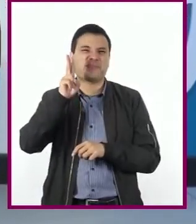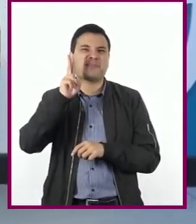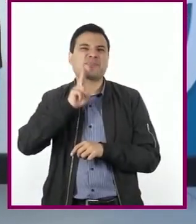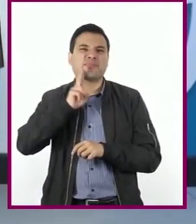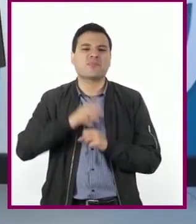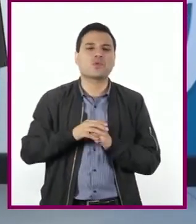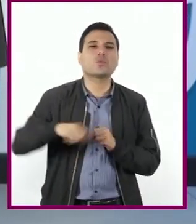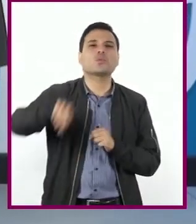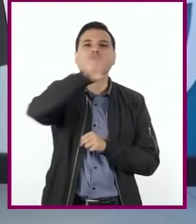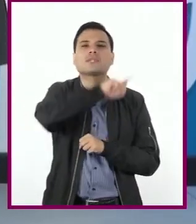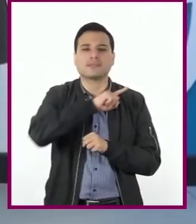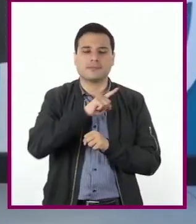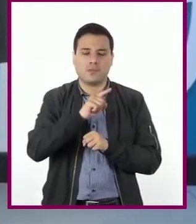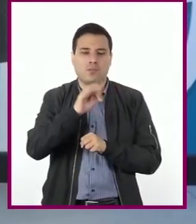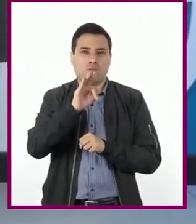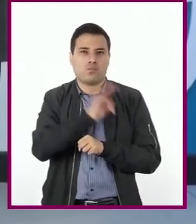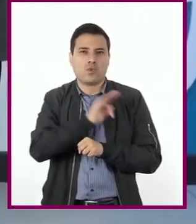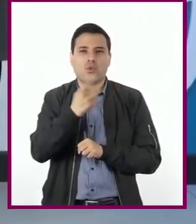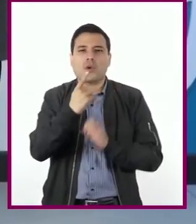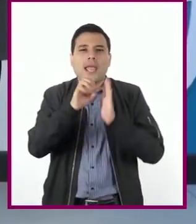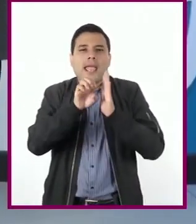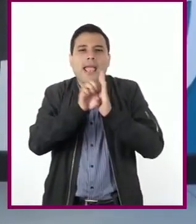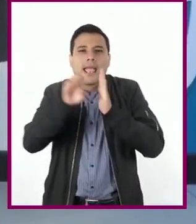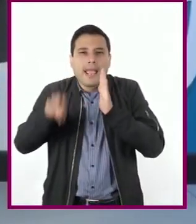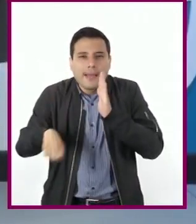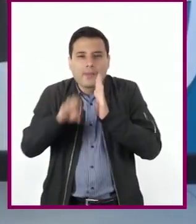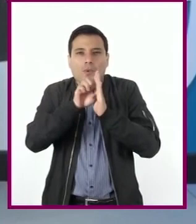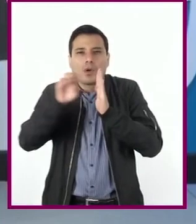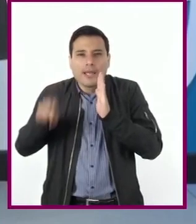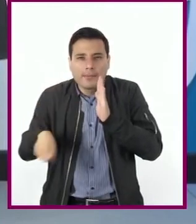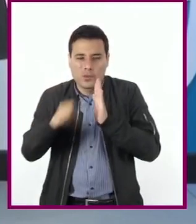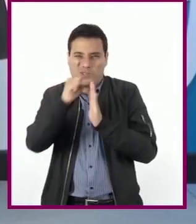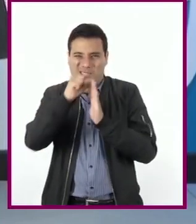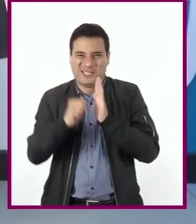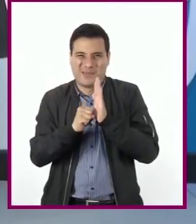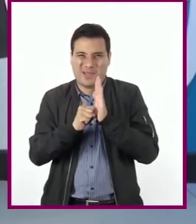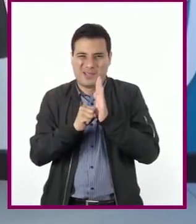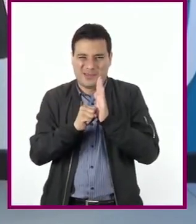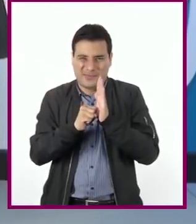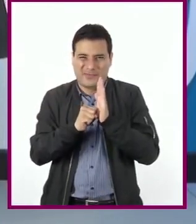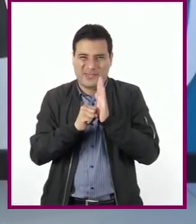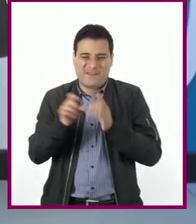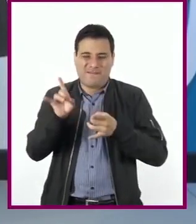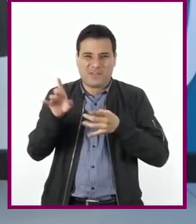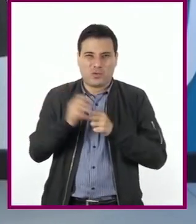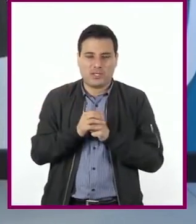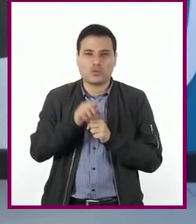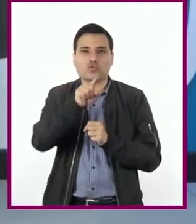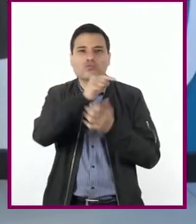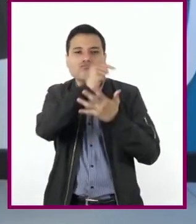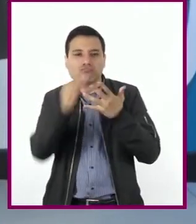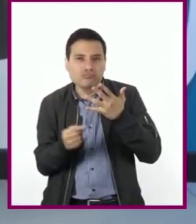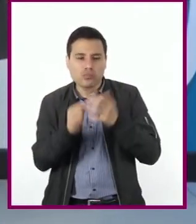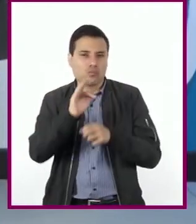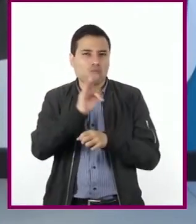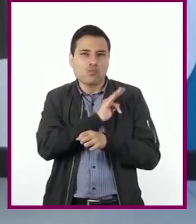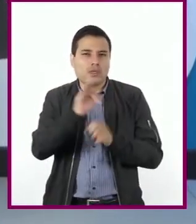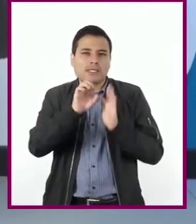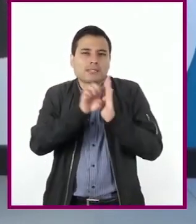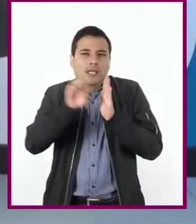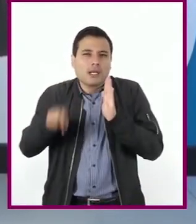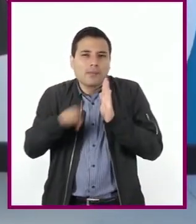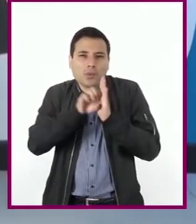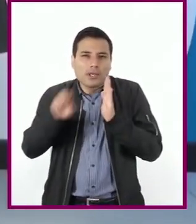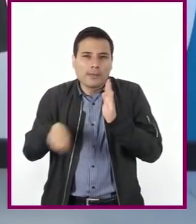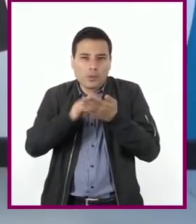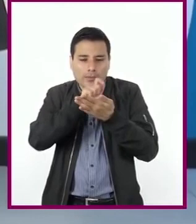e ilustres un ejemplo de cada uno de los tipos de sistemas vectoriales con situaciones que observes en tu entorno y elabores el trazo